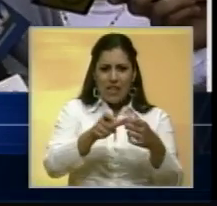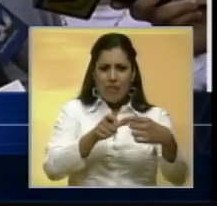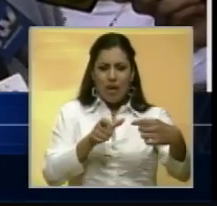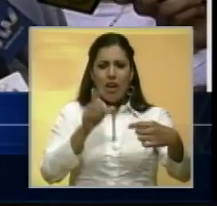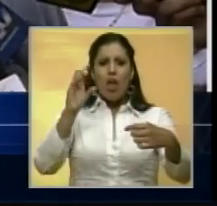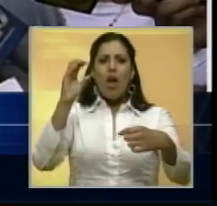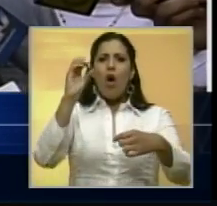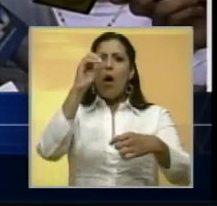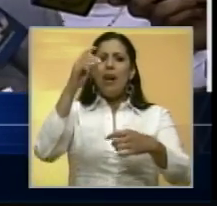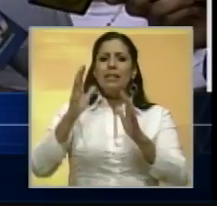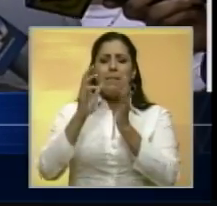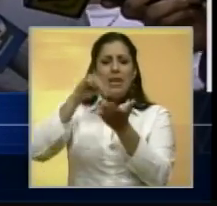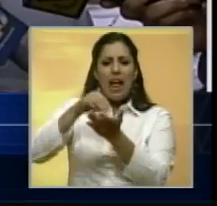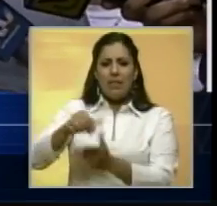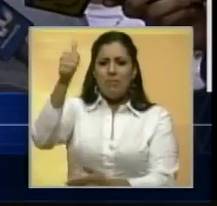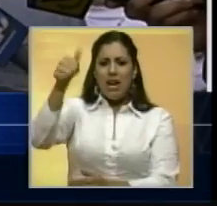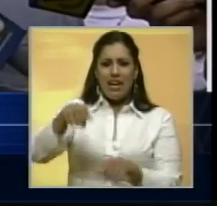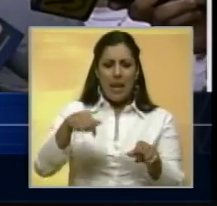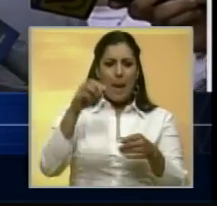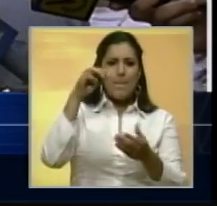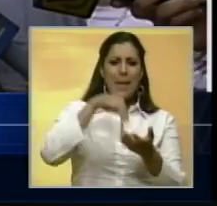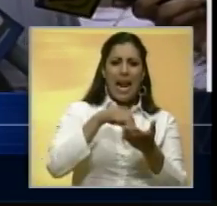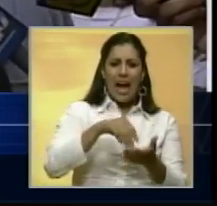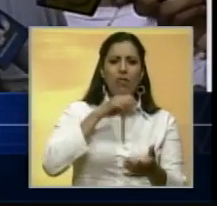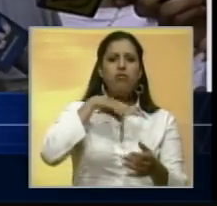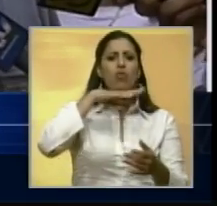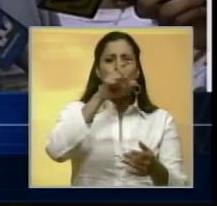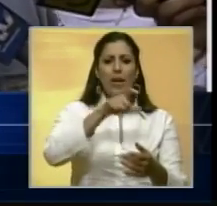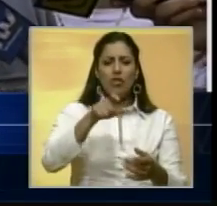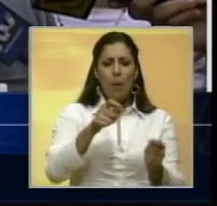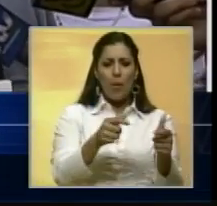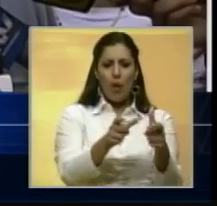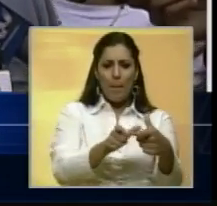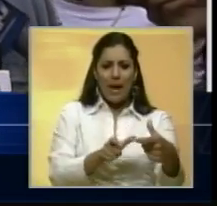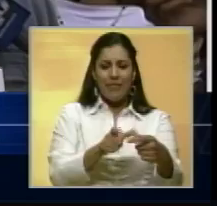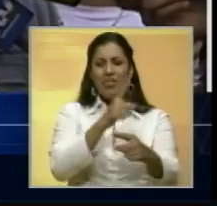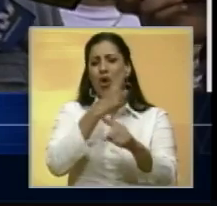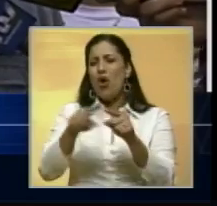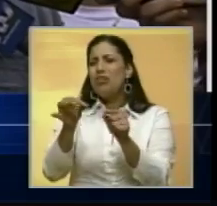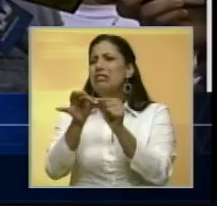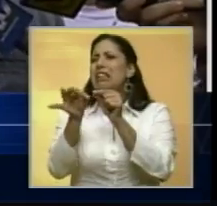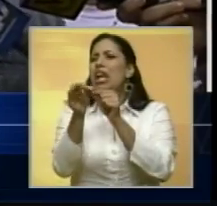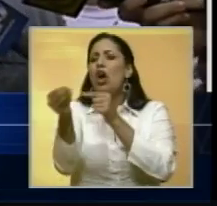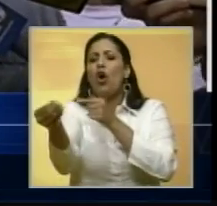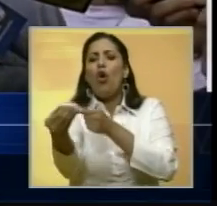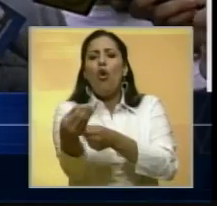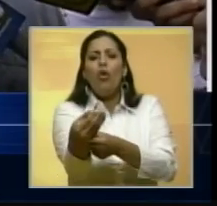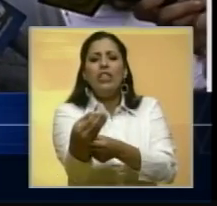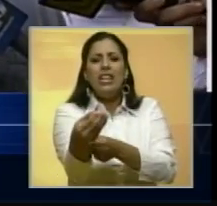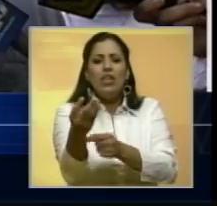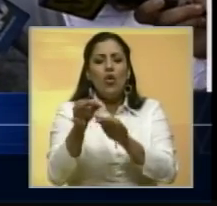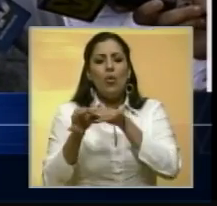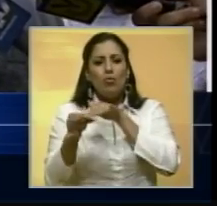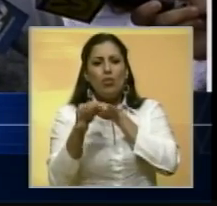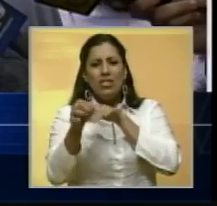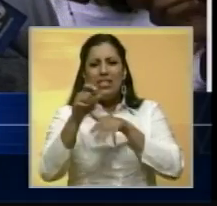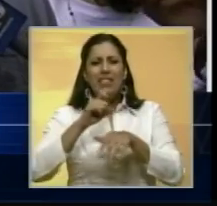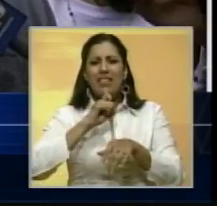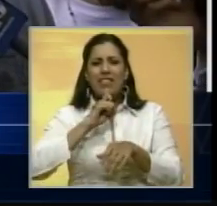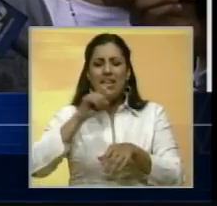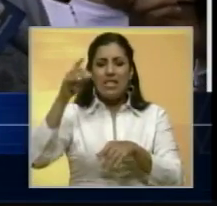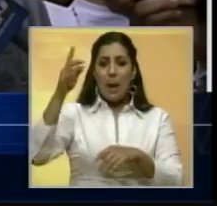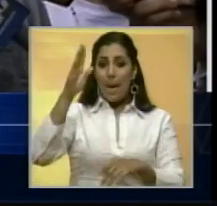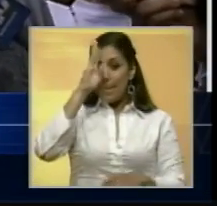en Ocumare de la Costa que en Maracay, por ejemplo. Había máquinas en el rincón más escondido del municipio de Arismendi,